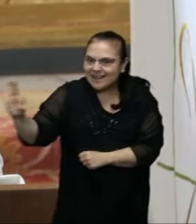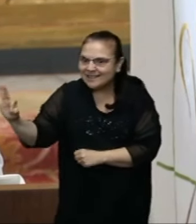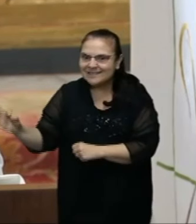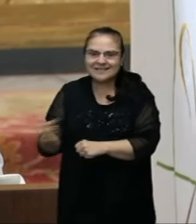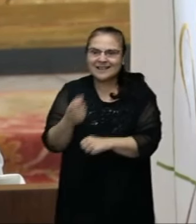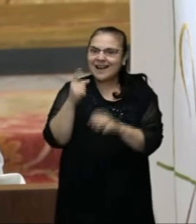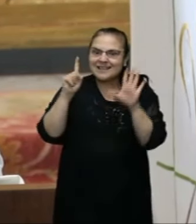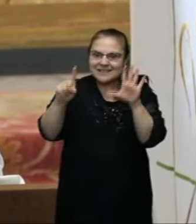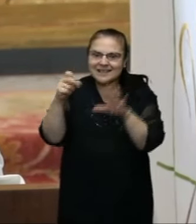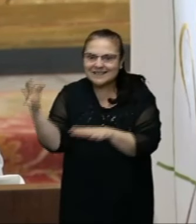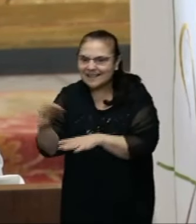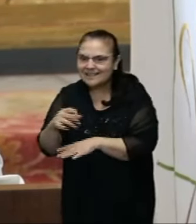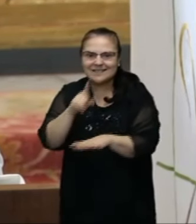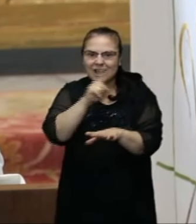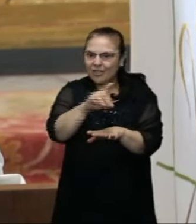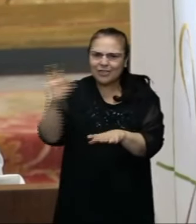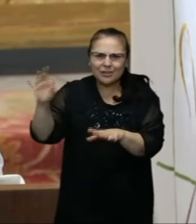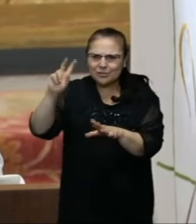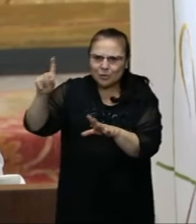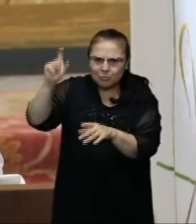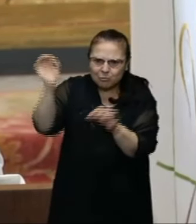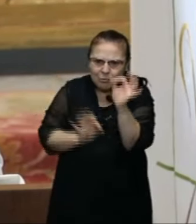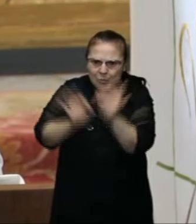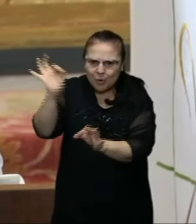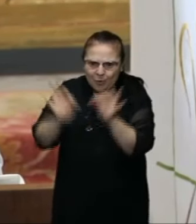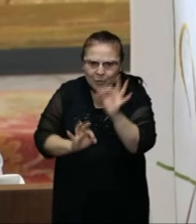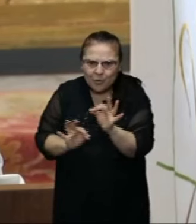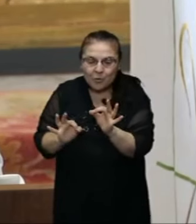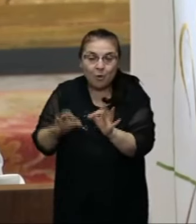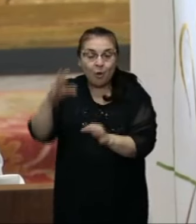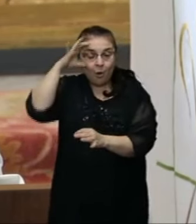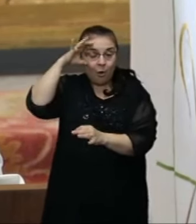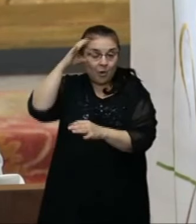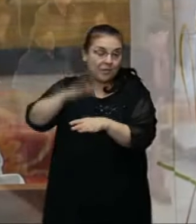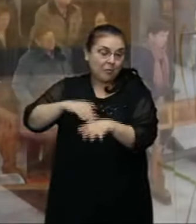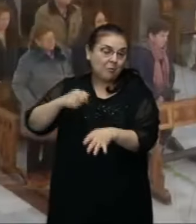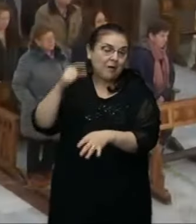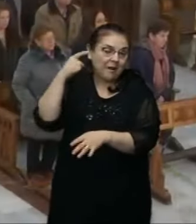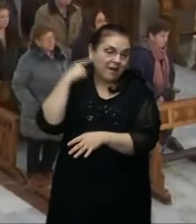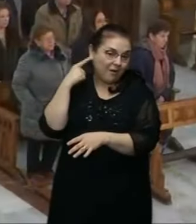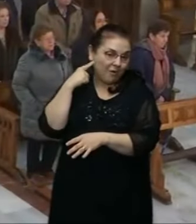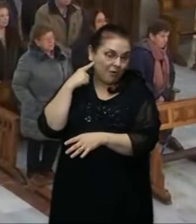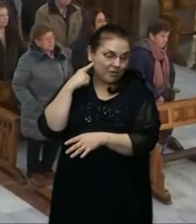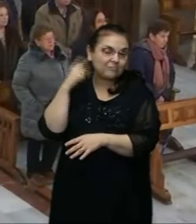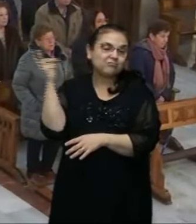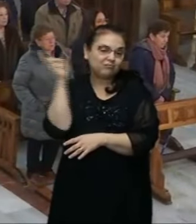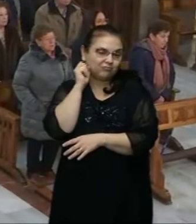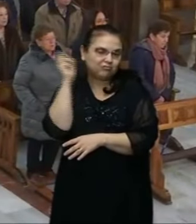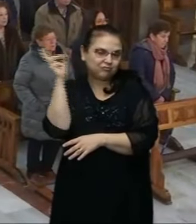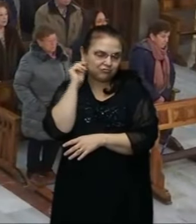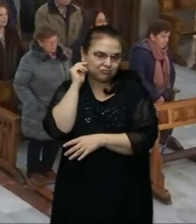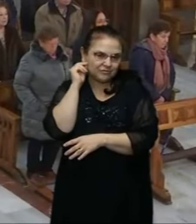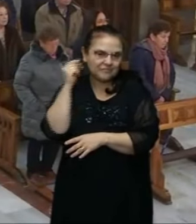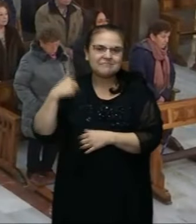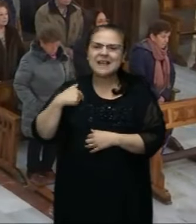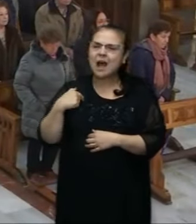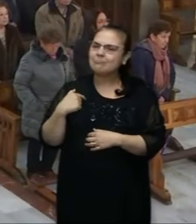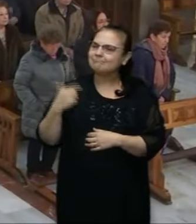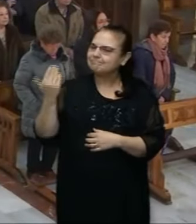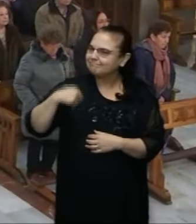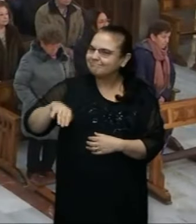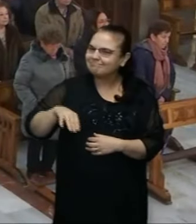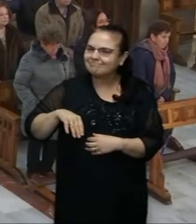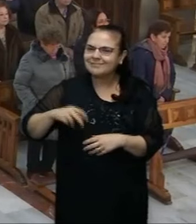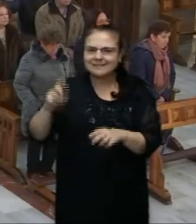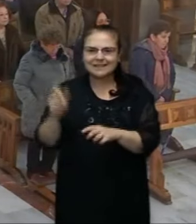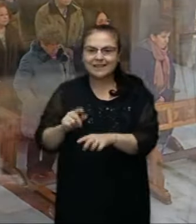100 por uno. Y añadió: el que tenga oídos para oír, que oiga. Cuando se quedó a solas, los que lo rodeaban y los 12